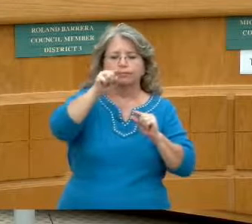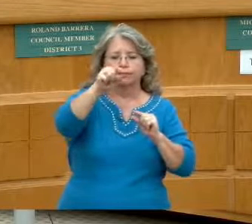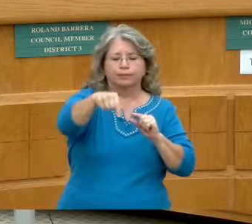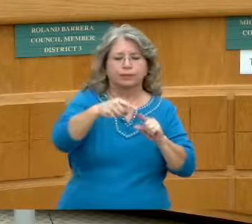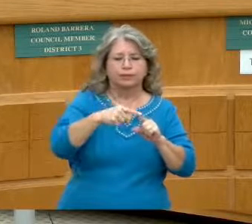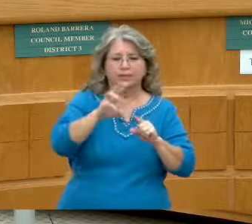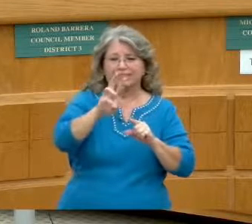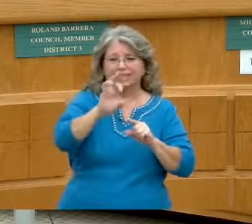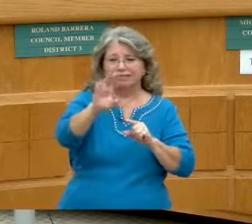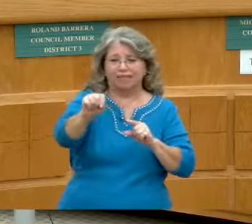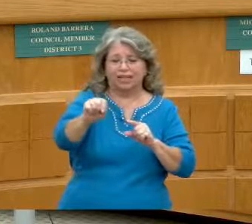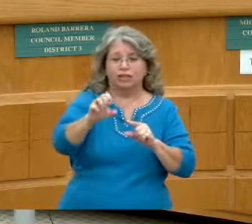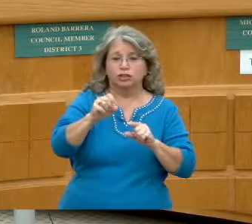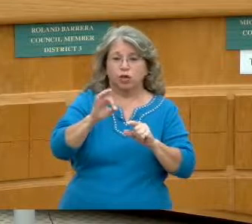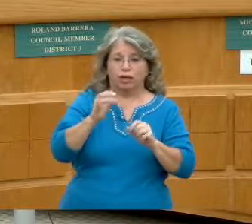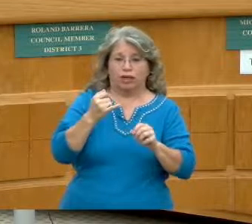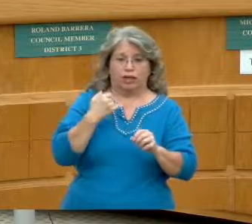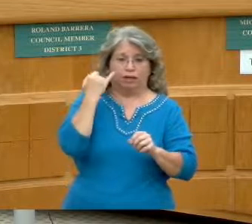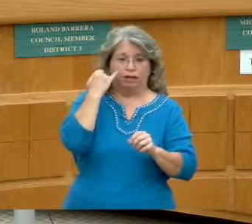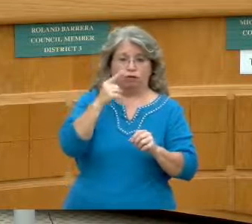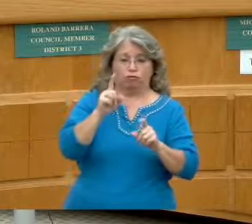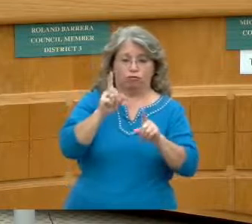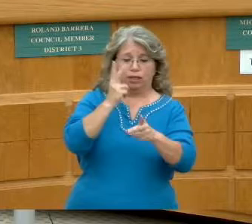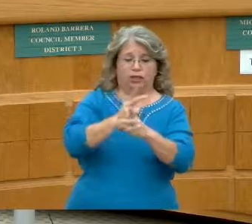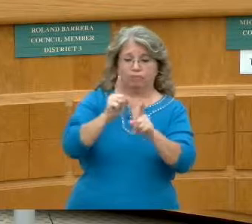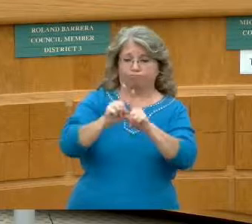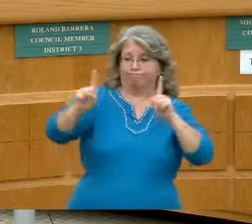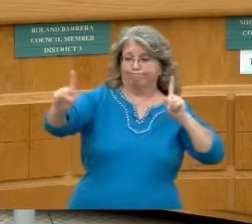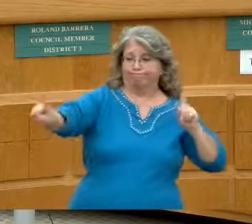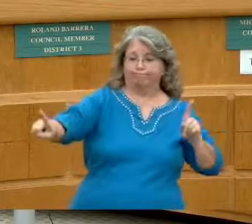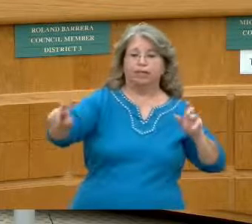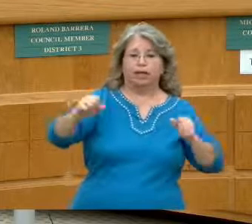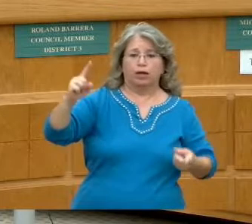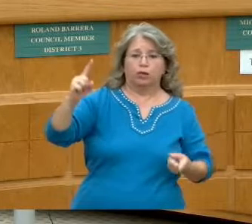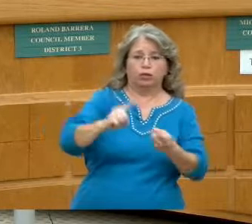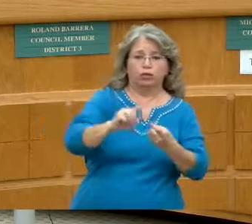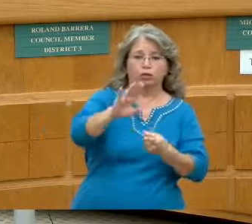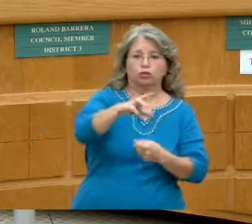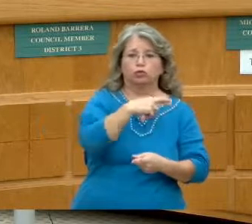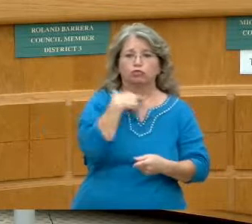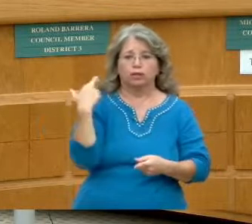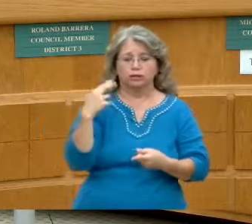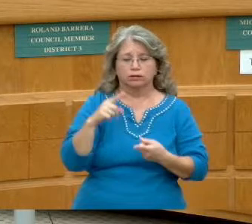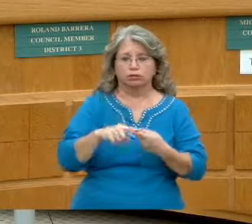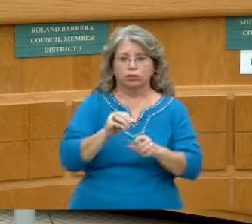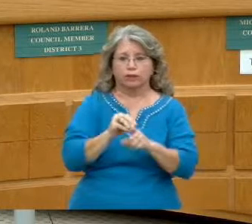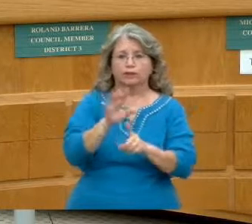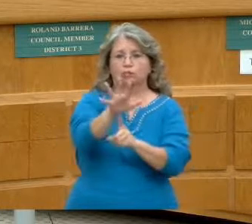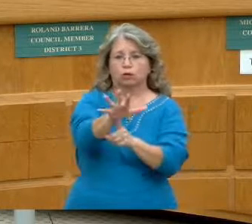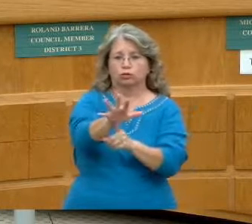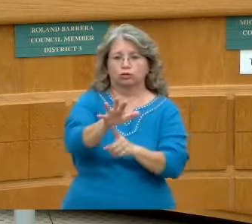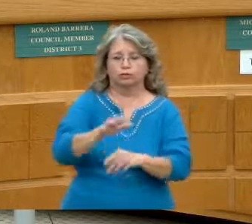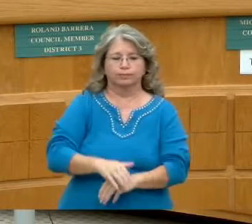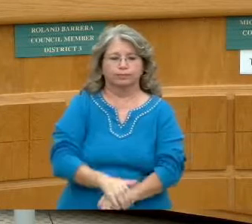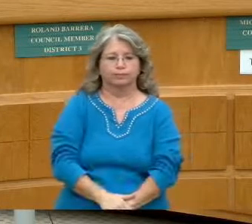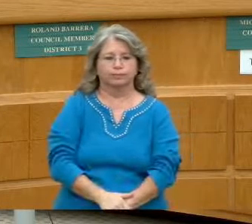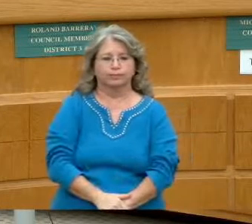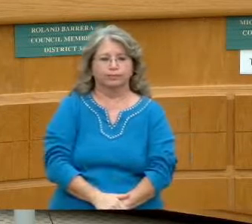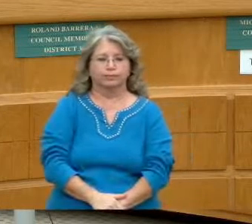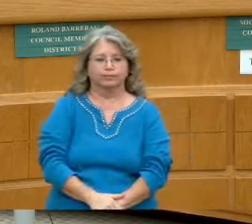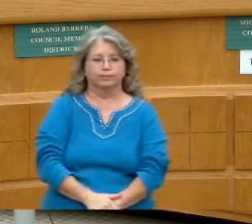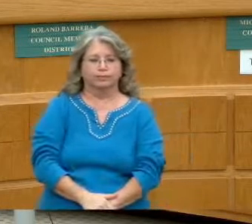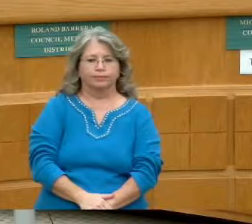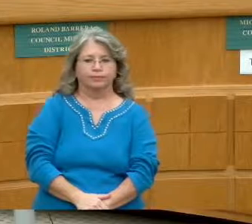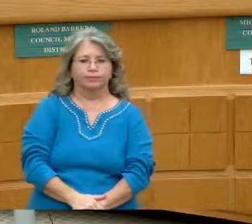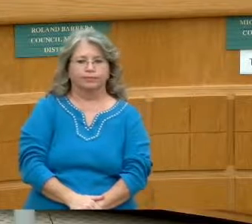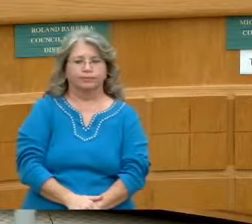reduce your risk of exposure to the virus. ¿Por qué tengo que practicar el distanciamiento social? Se sabe que el virus se transmite principalmente